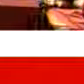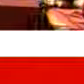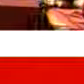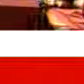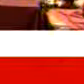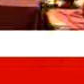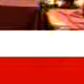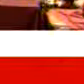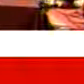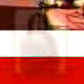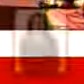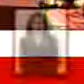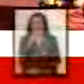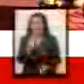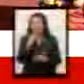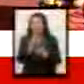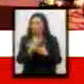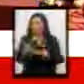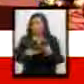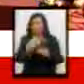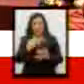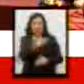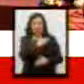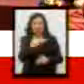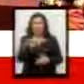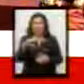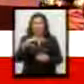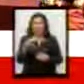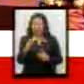director de Programación y Ejecución del Presupuesto del Ministerio de Economía y Finanzas.